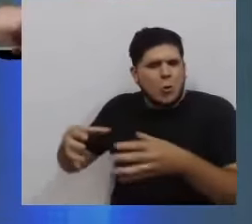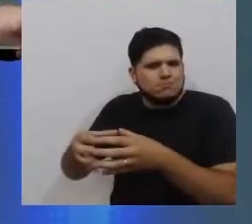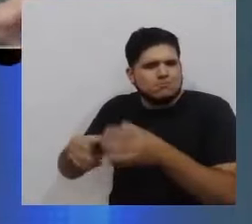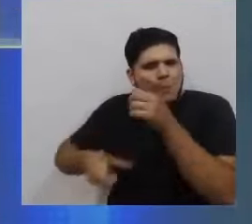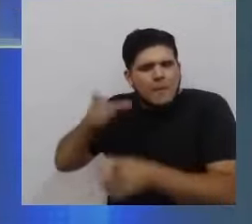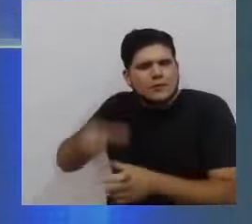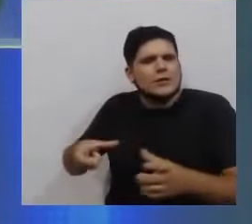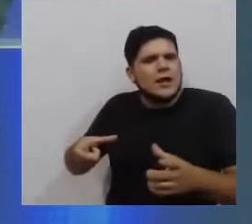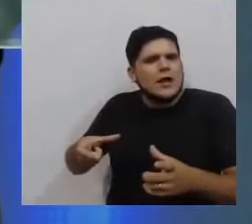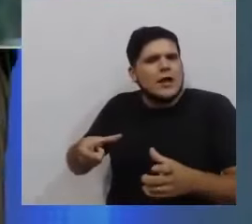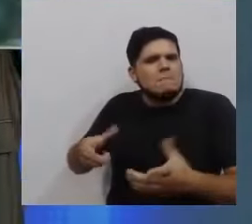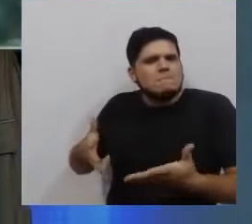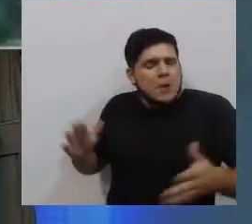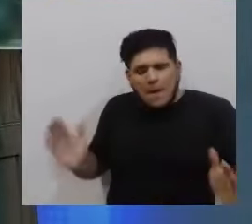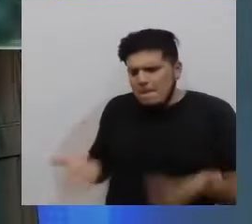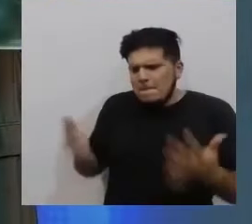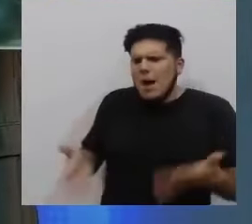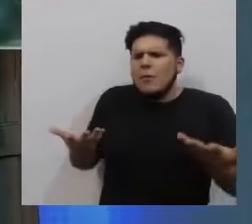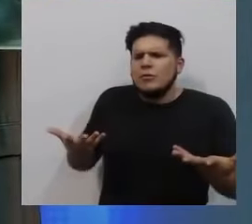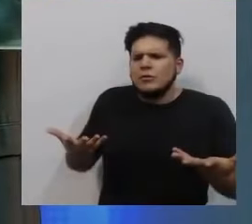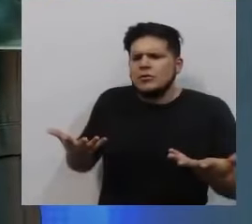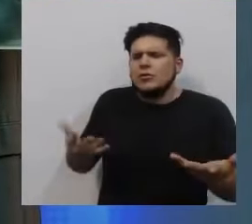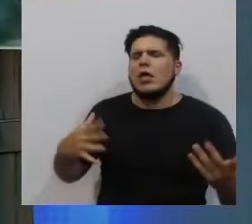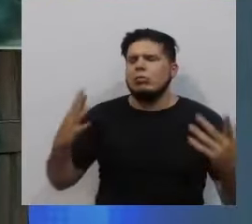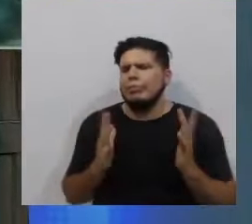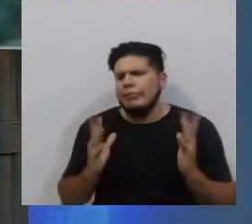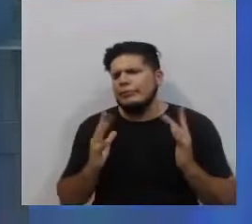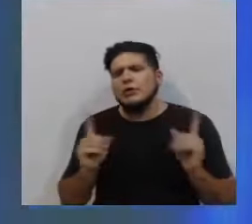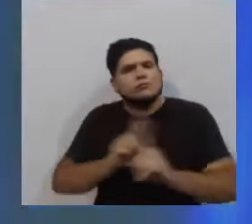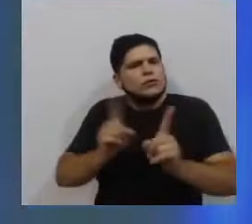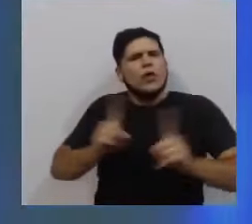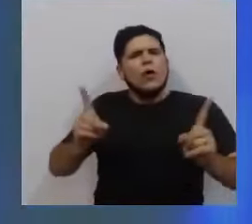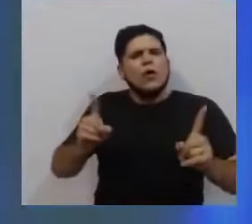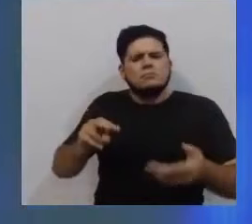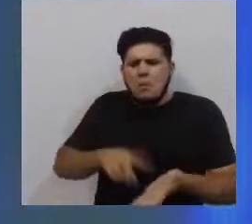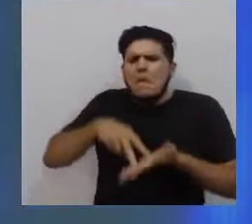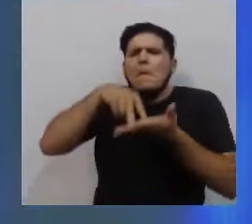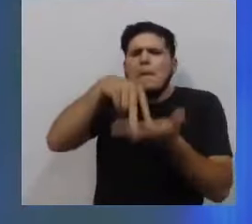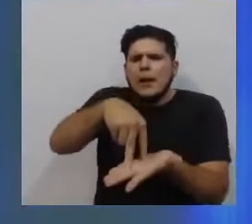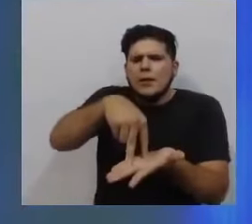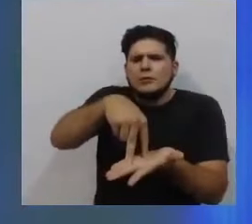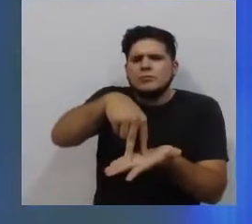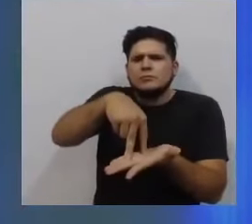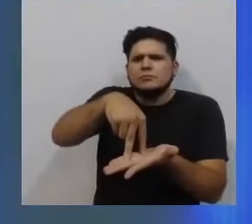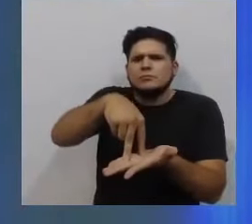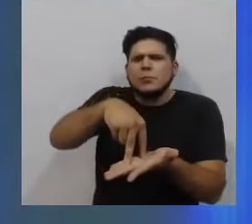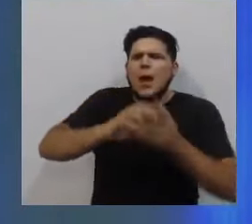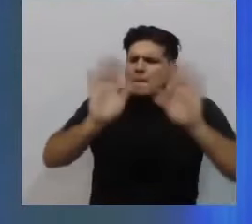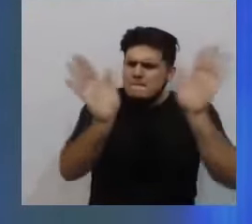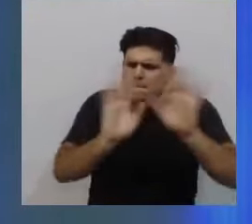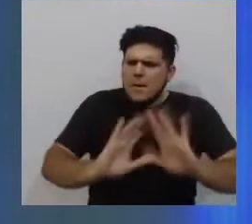antes humano bien arriba y diga yo sé que cuando me